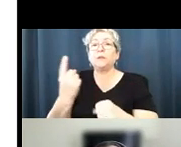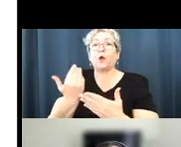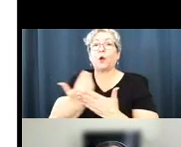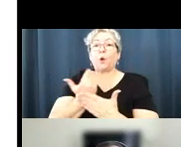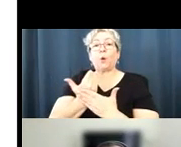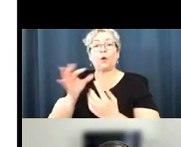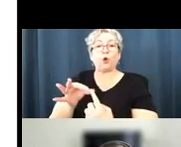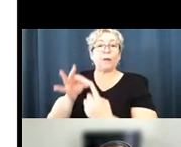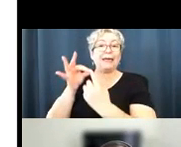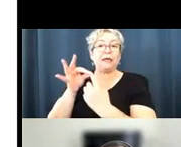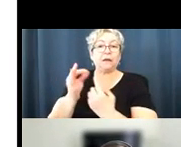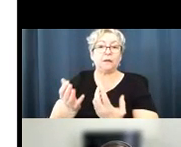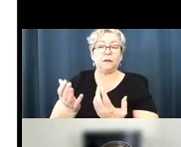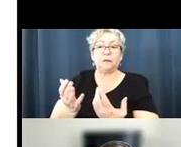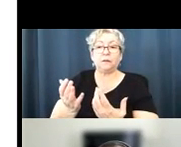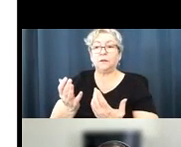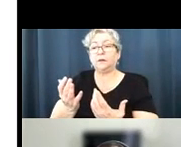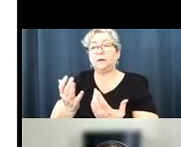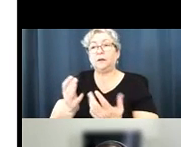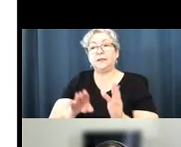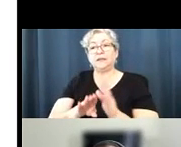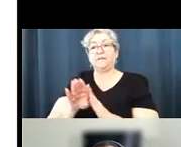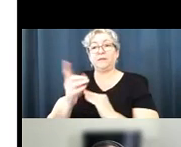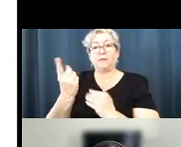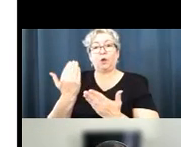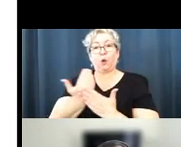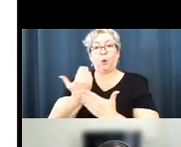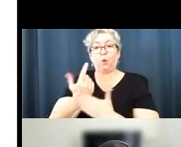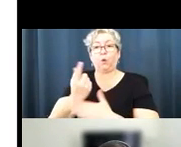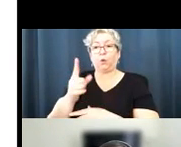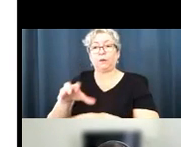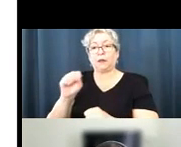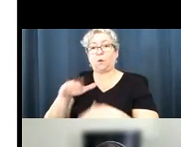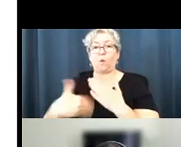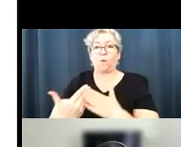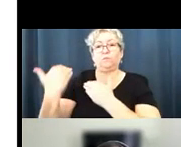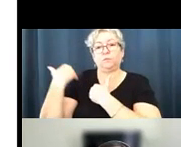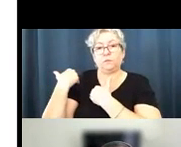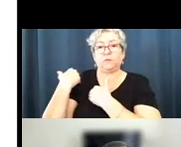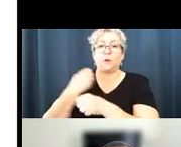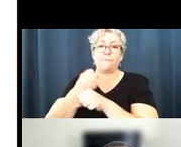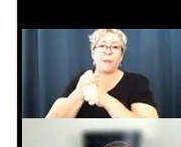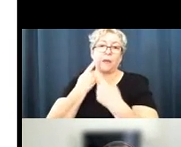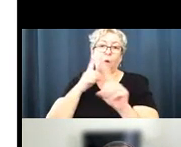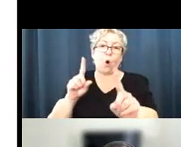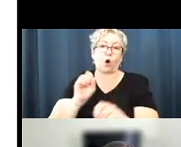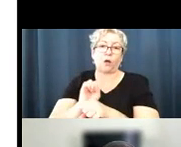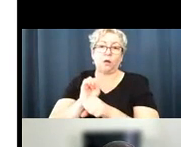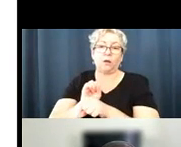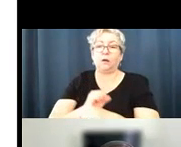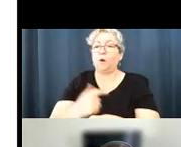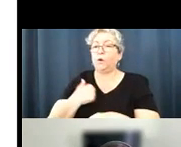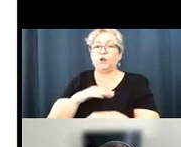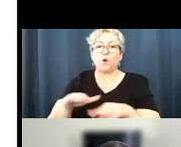usted va a hacer algo nuevo y único, pues desarrolla algo nuevo, pues entonces usted toma toda la responsabilidad de